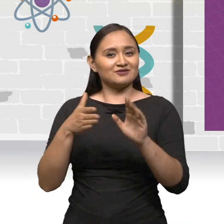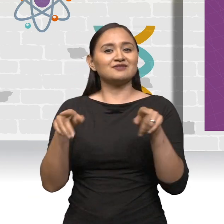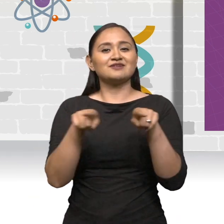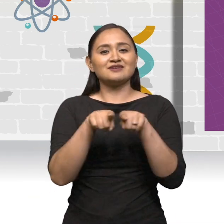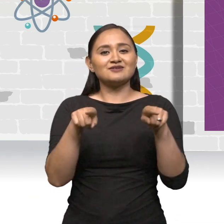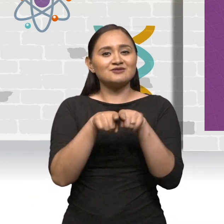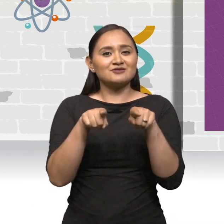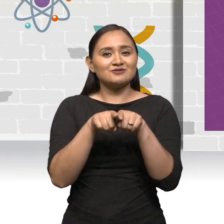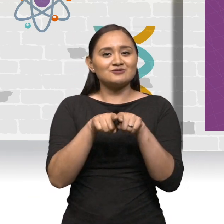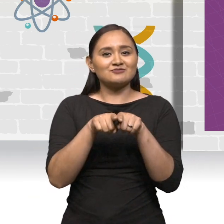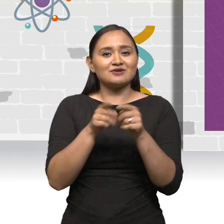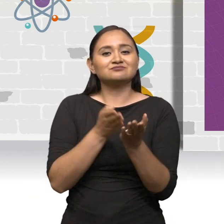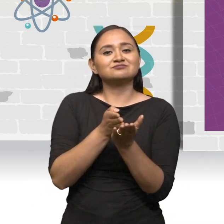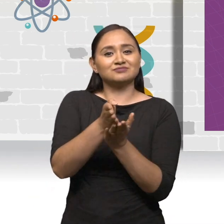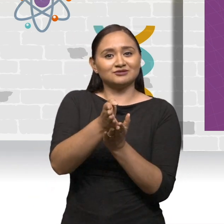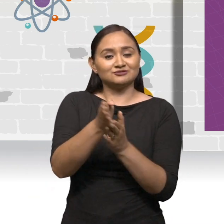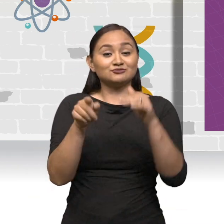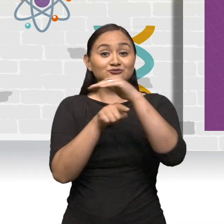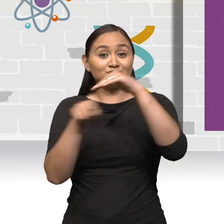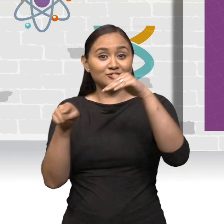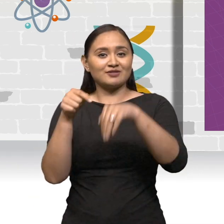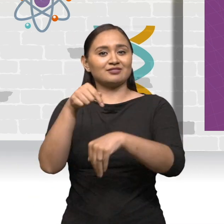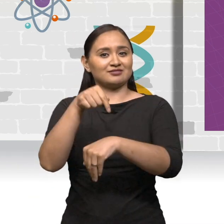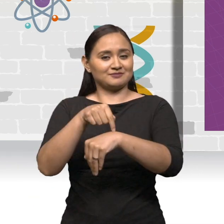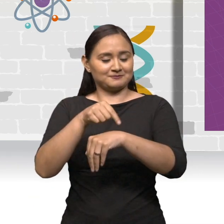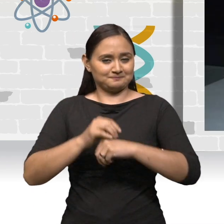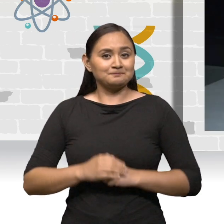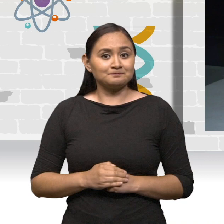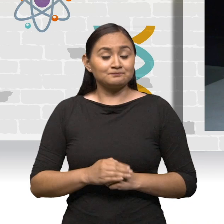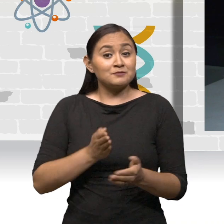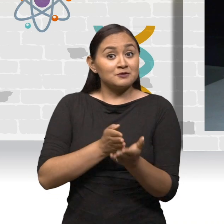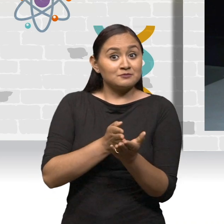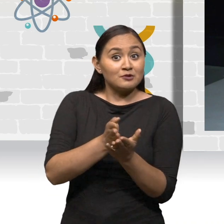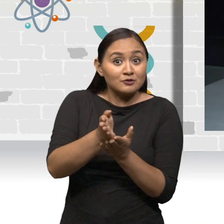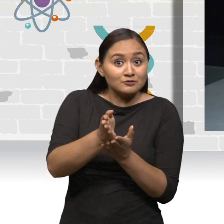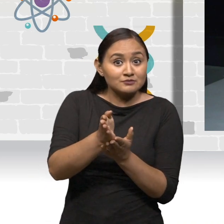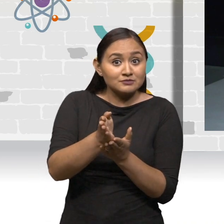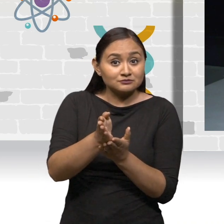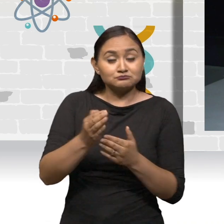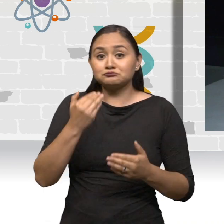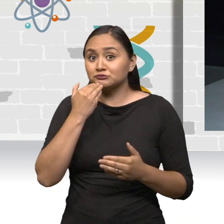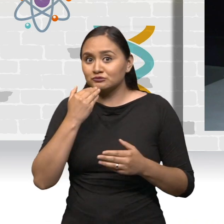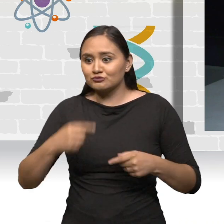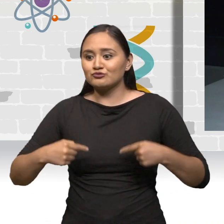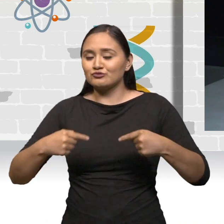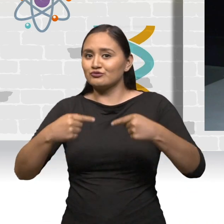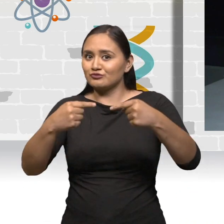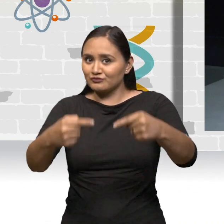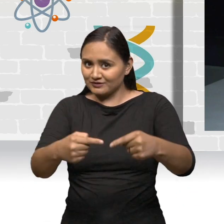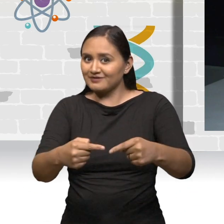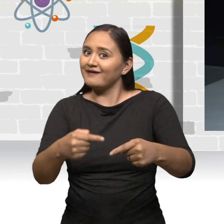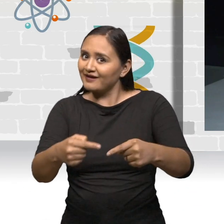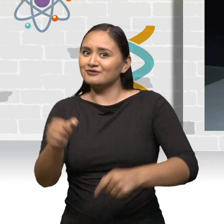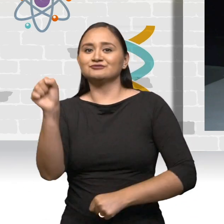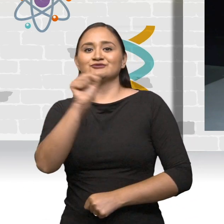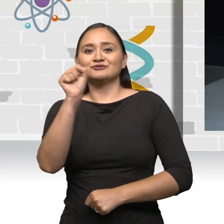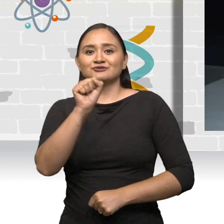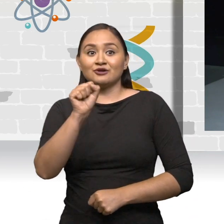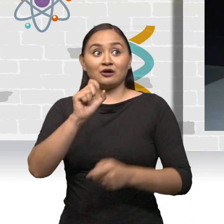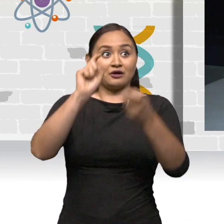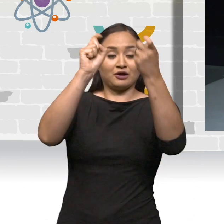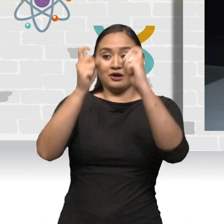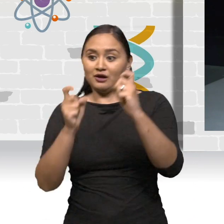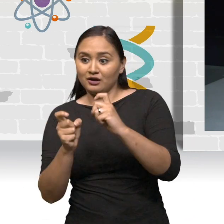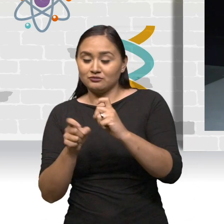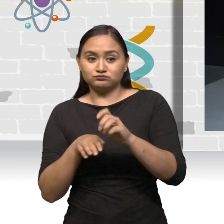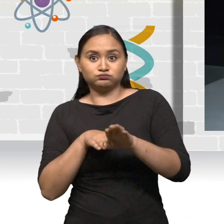el concepto de velocidad igual al desplazamiento sobre el tiempo. El movimiento rectilíneo uniforme se produce cuando mantenemos la